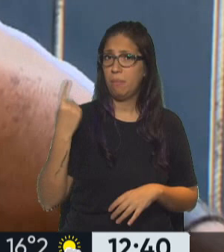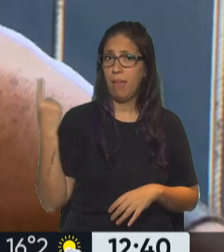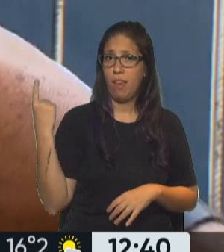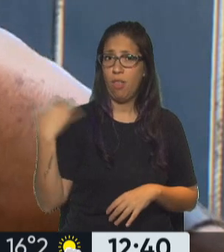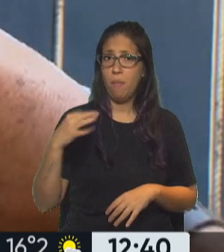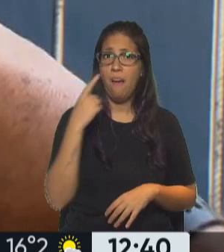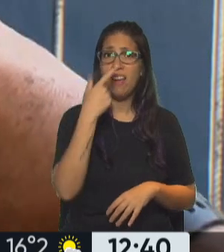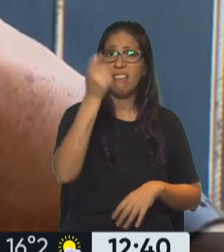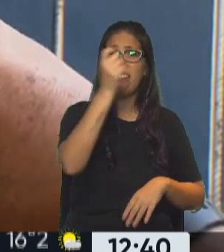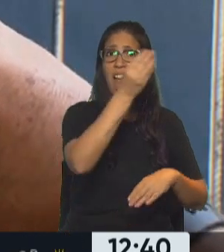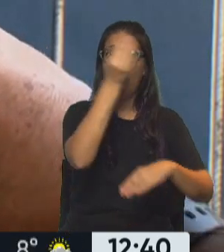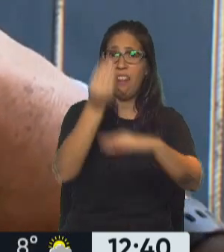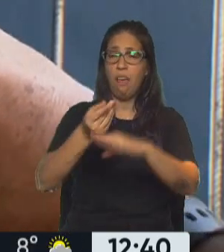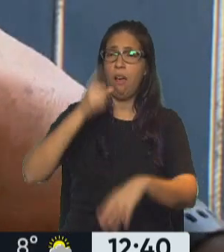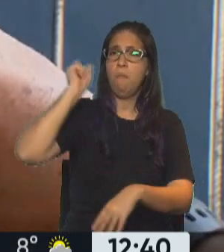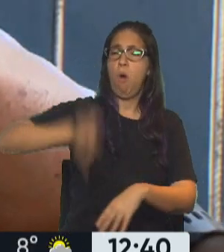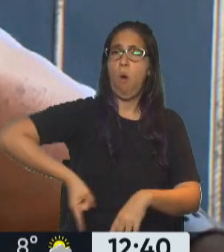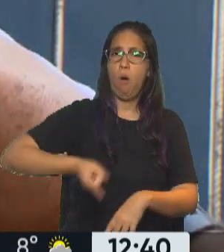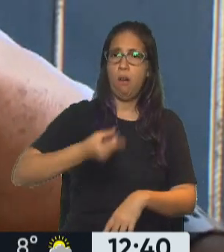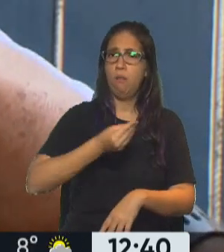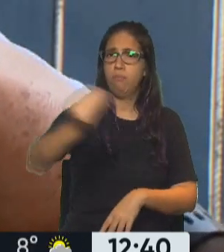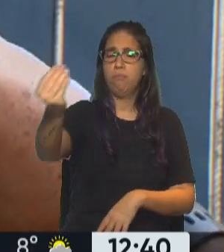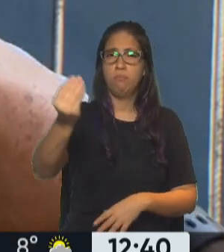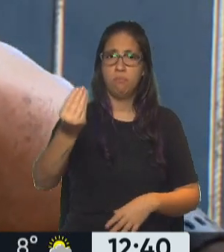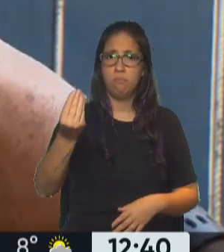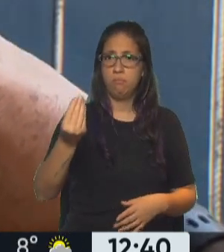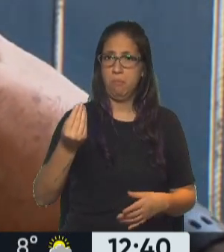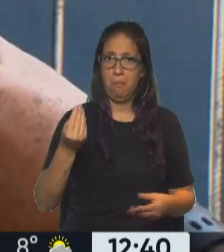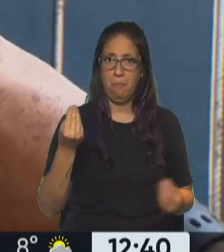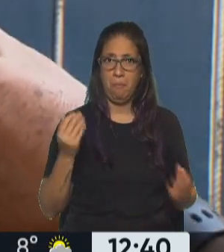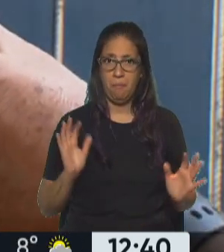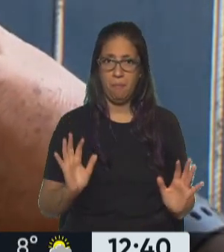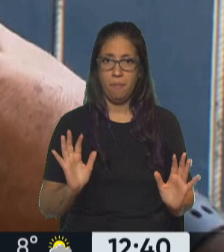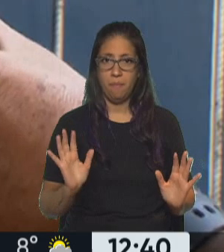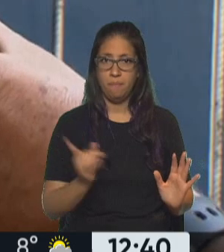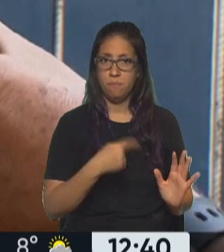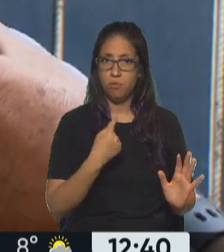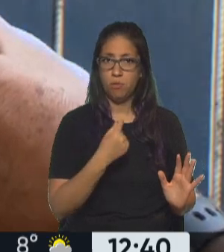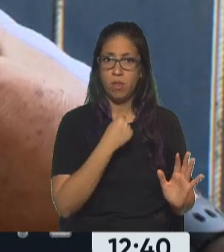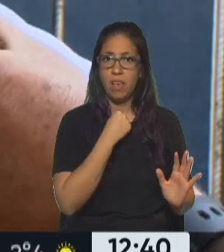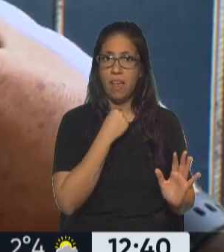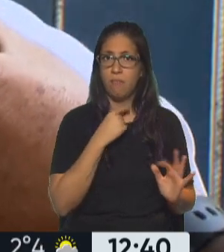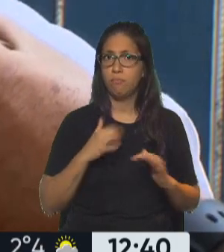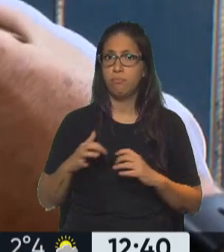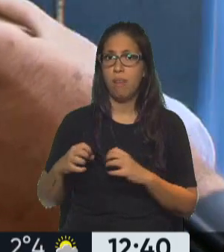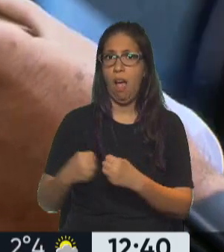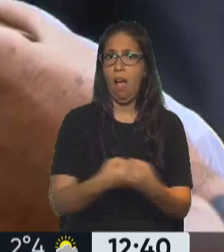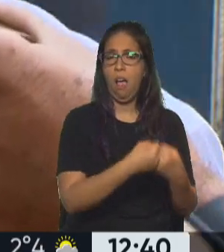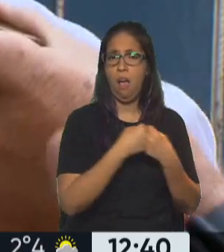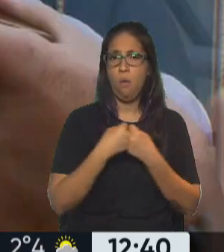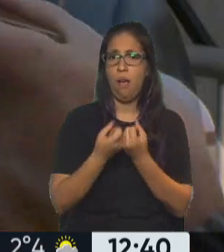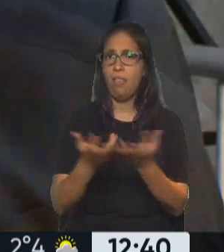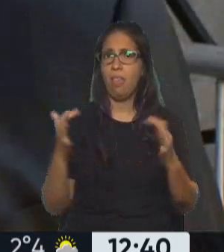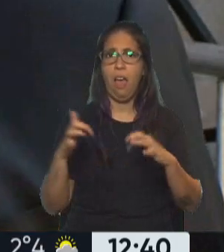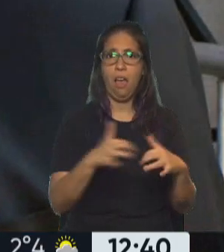esta designación intespectiva de Doniate, en la cual intentaremos evitar que se tenga quórum anteriormente al tratamiento del